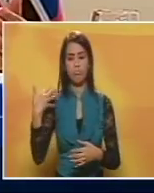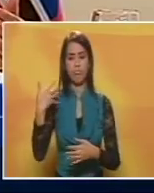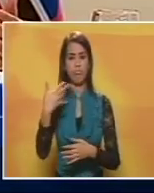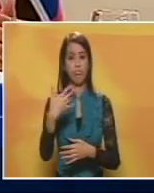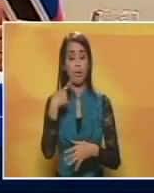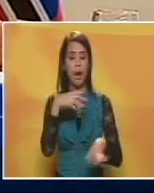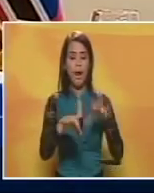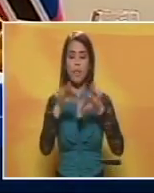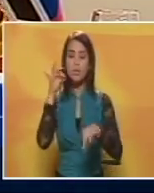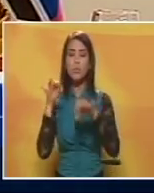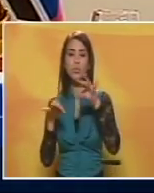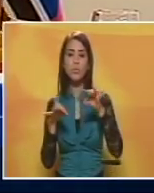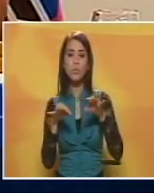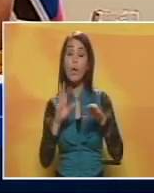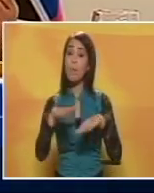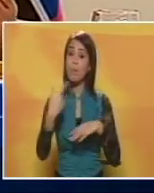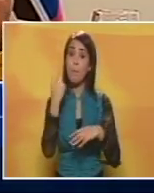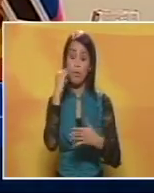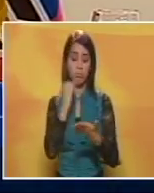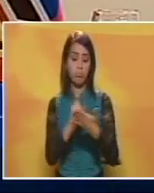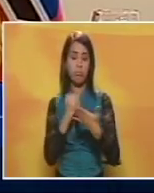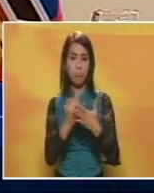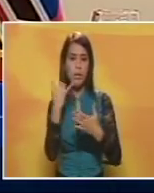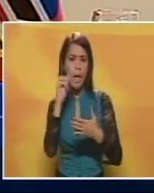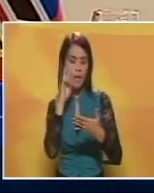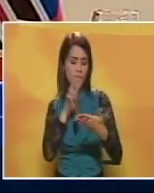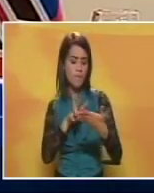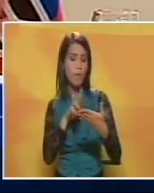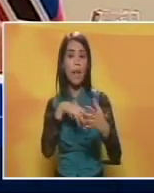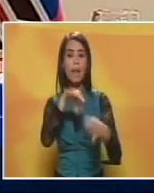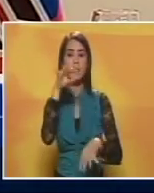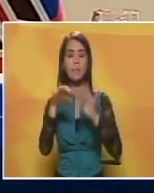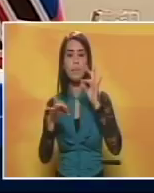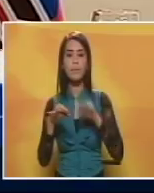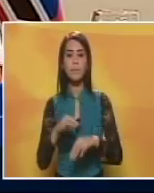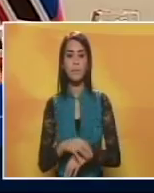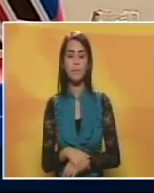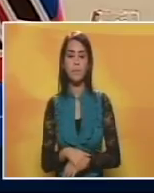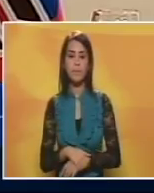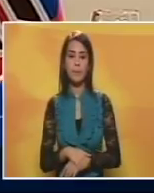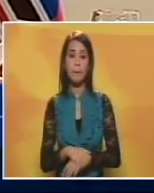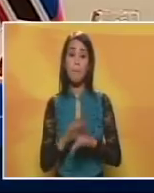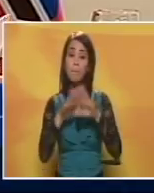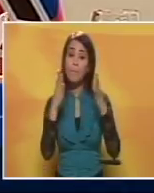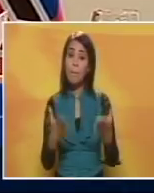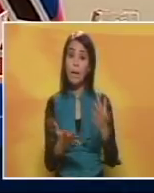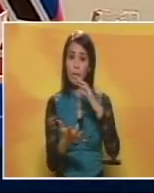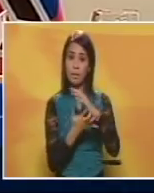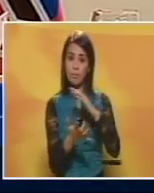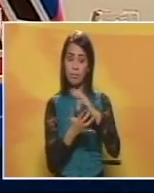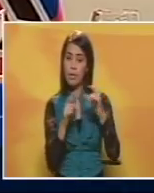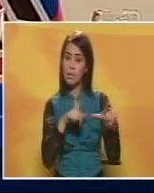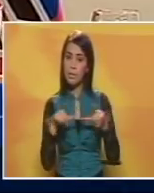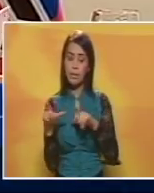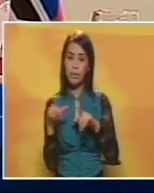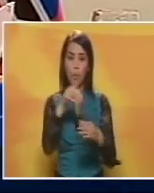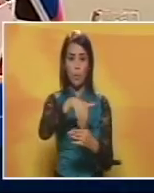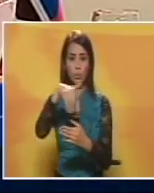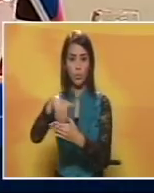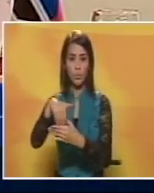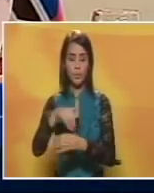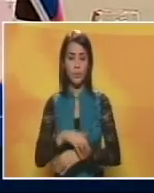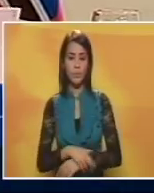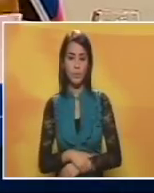la selección, y después de verificar que la selección está en la máquina, en la pantalla de la máquina de